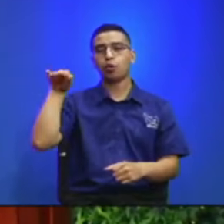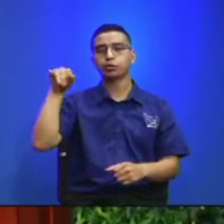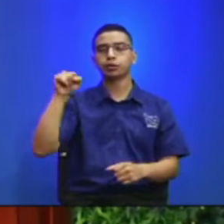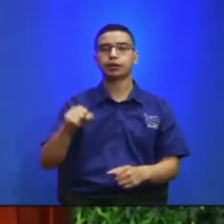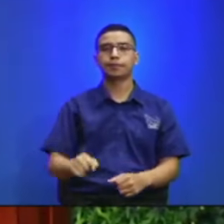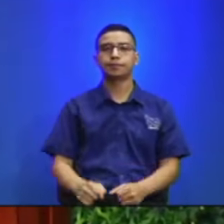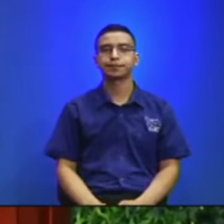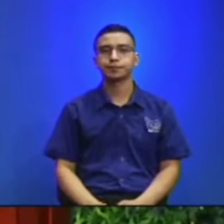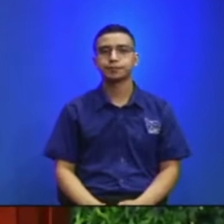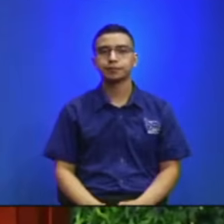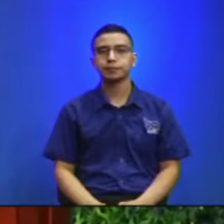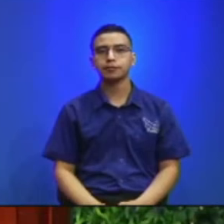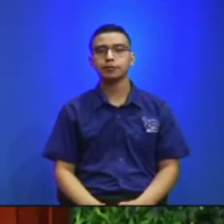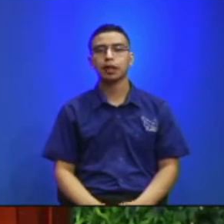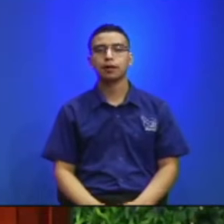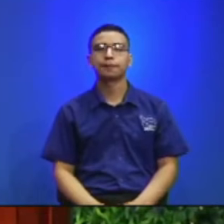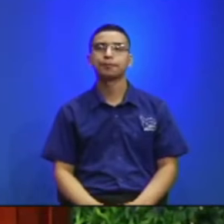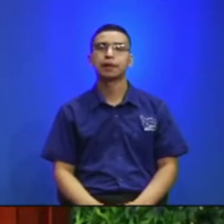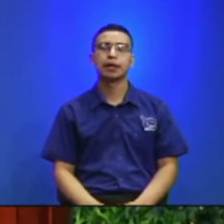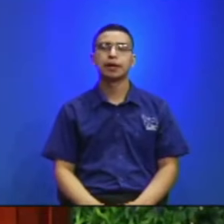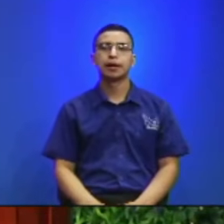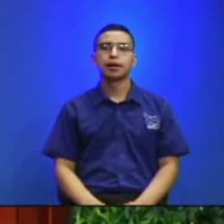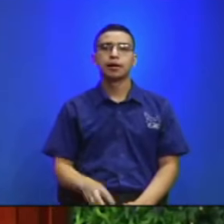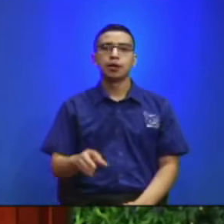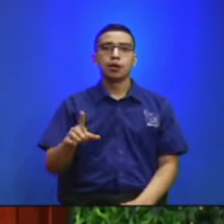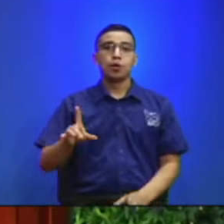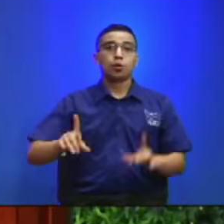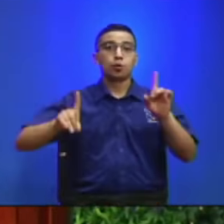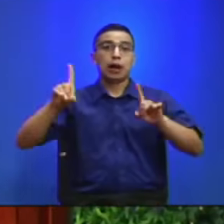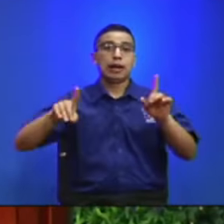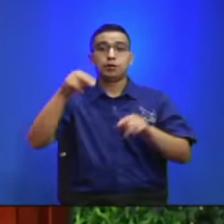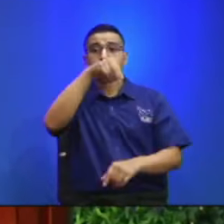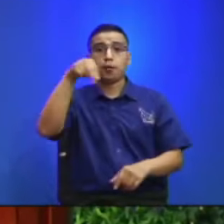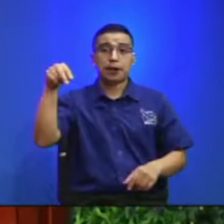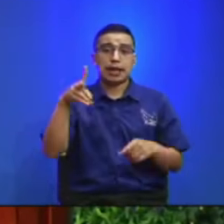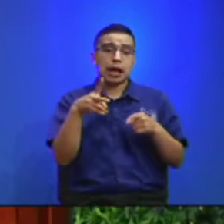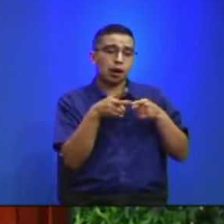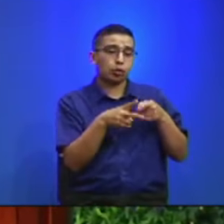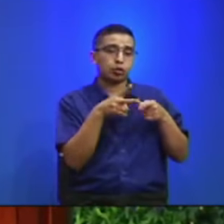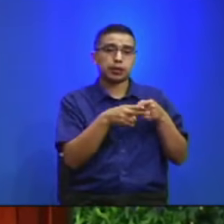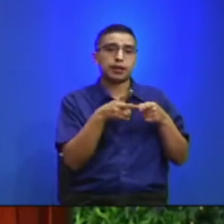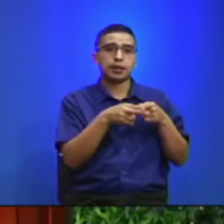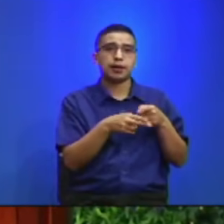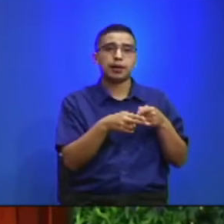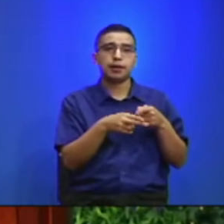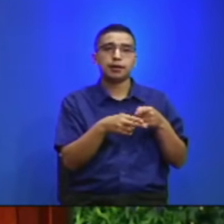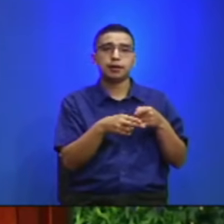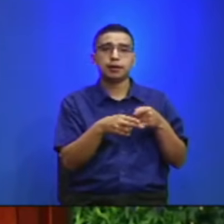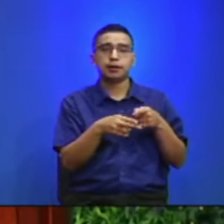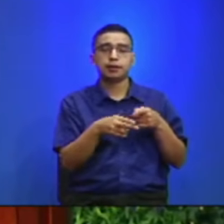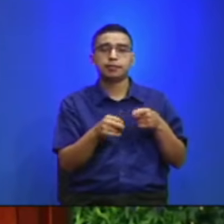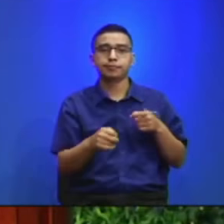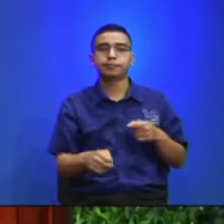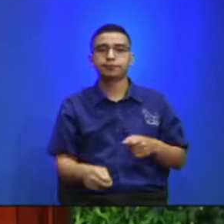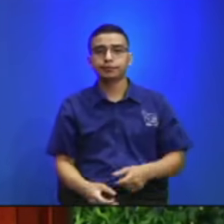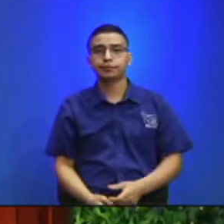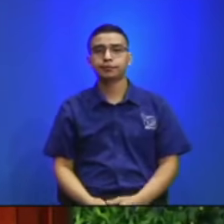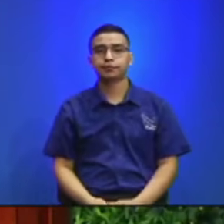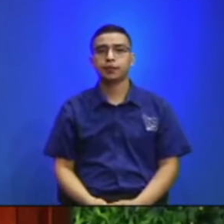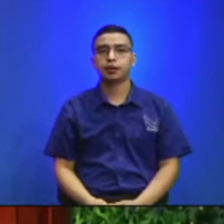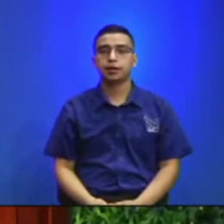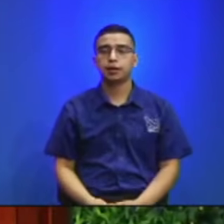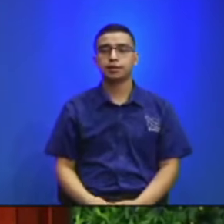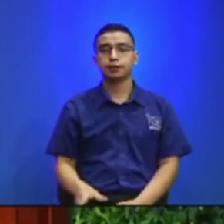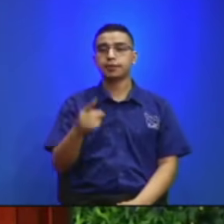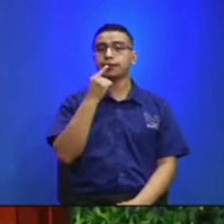fue el el nombre que lo iban a cortar que no se iba a mencionar nunca más el de él pero